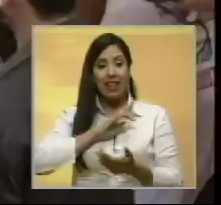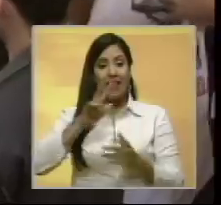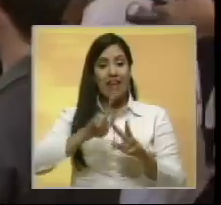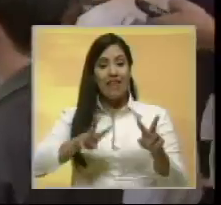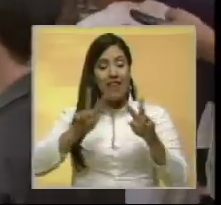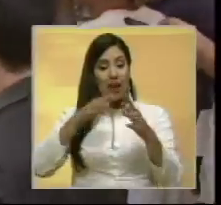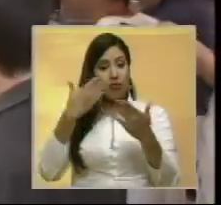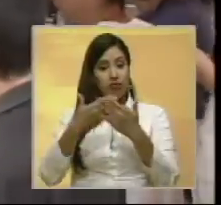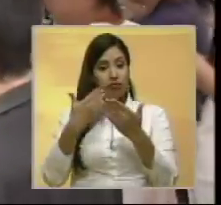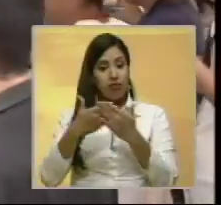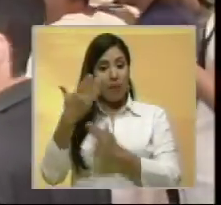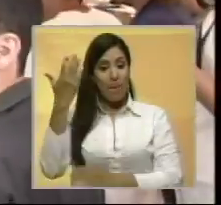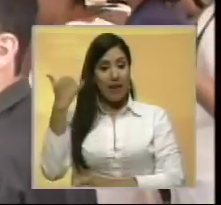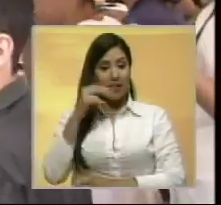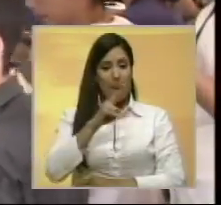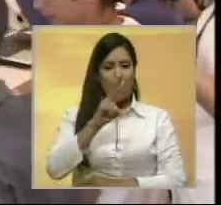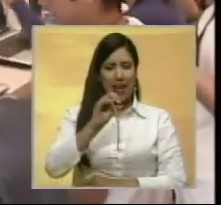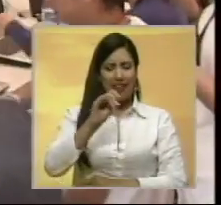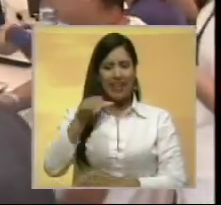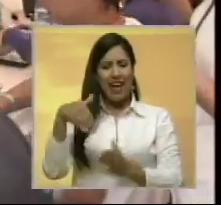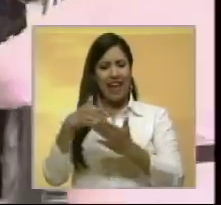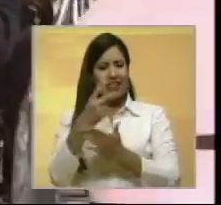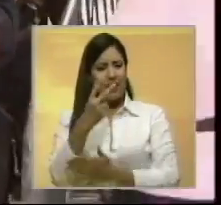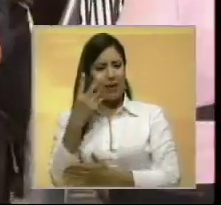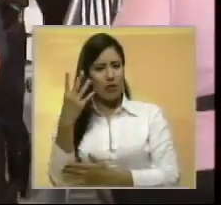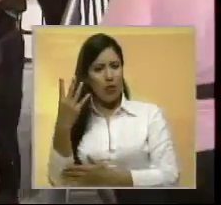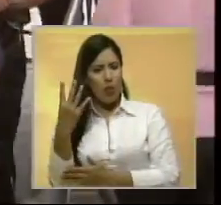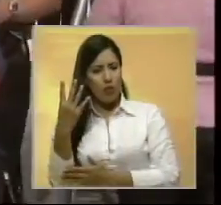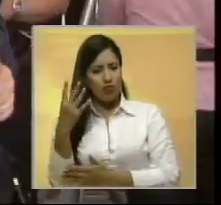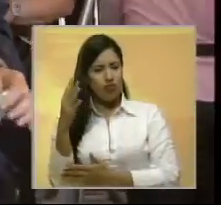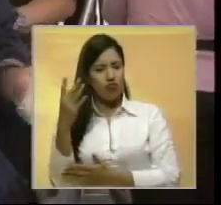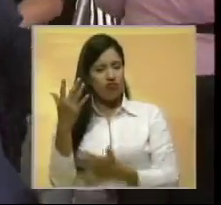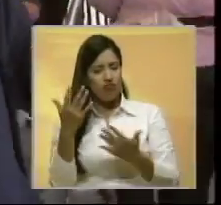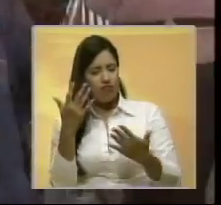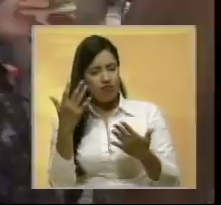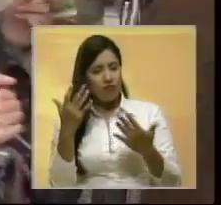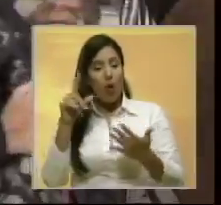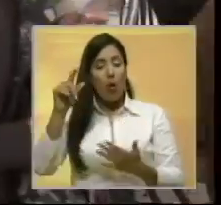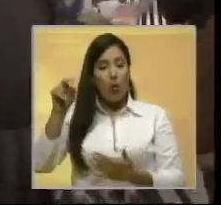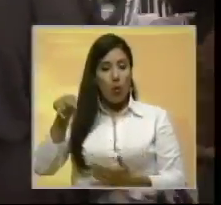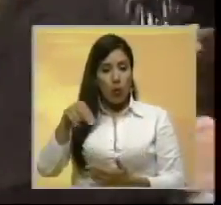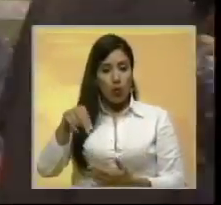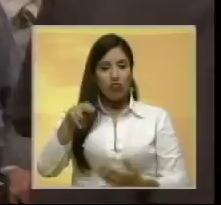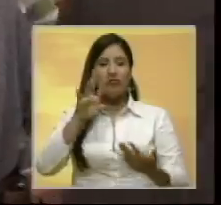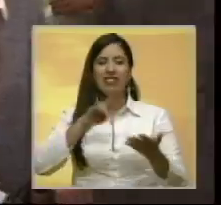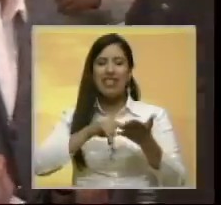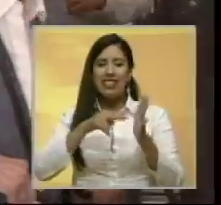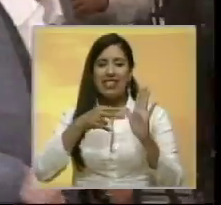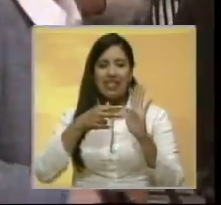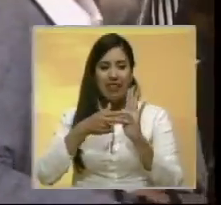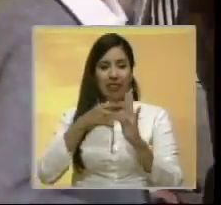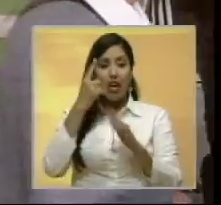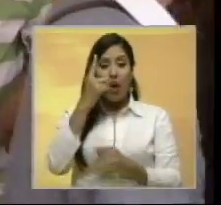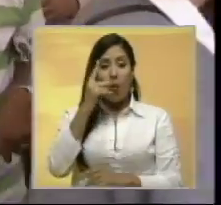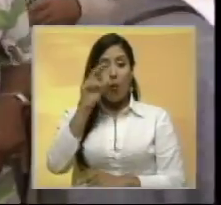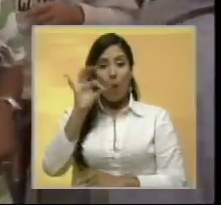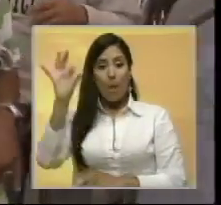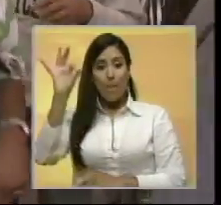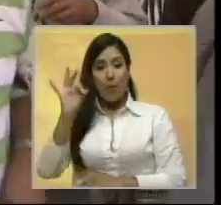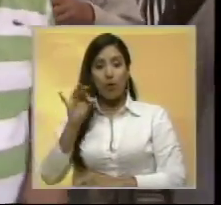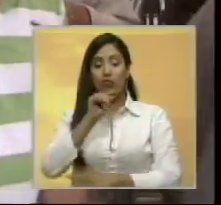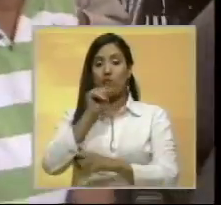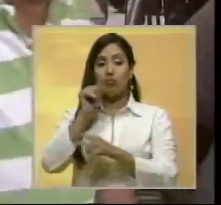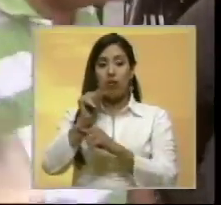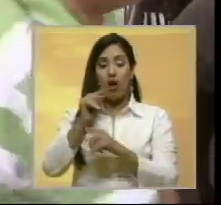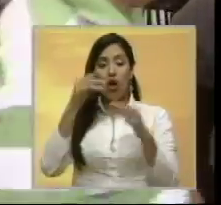validadas por los ciudadanos entre el 20 y el 24 de junio, que corresponde al 1% que